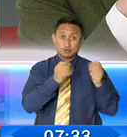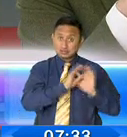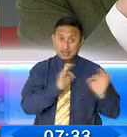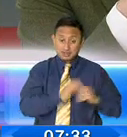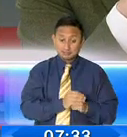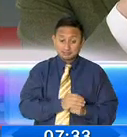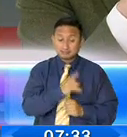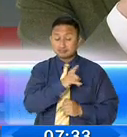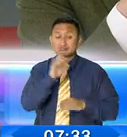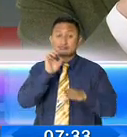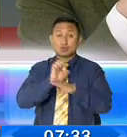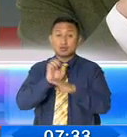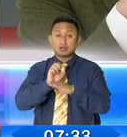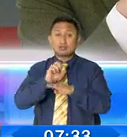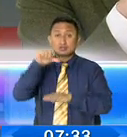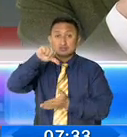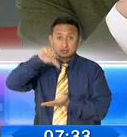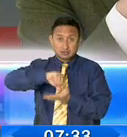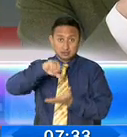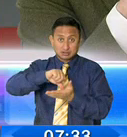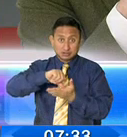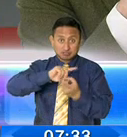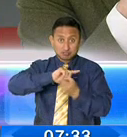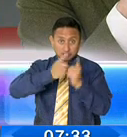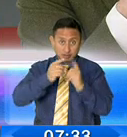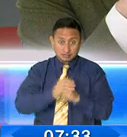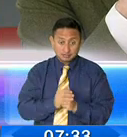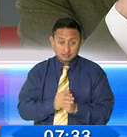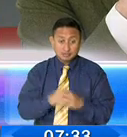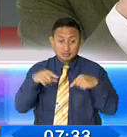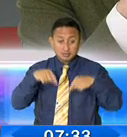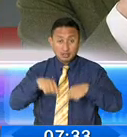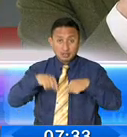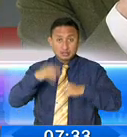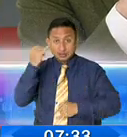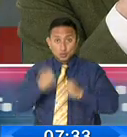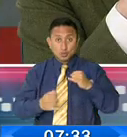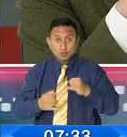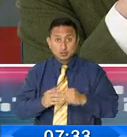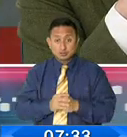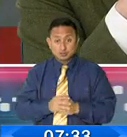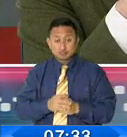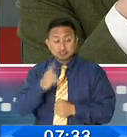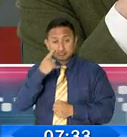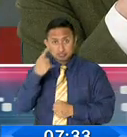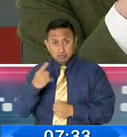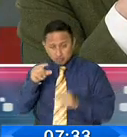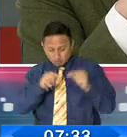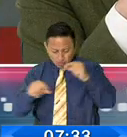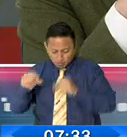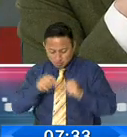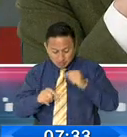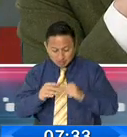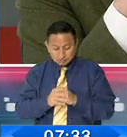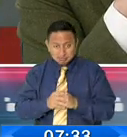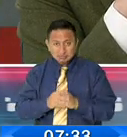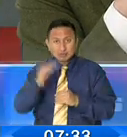de las mutaciones a nivel mundial. Estamos al último en detección de casos, en clasificación de muertos, en exceso